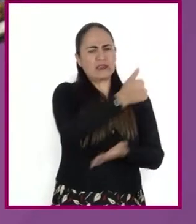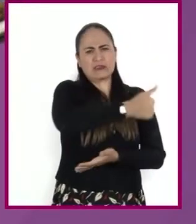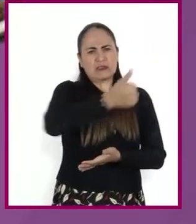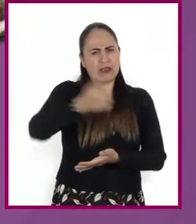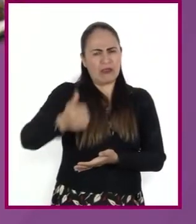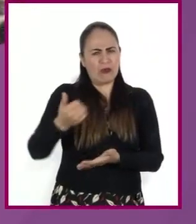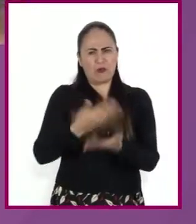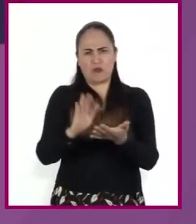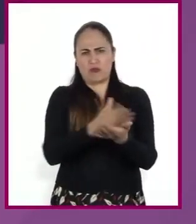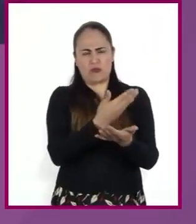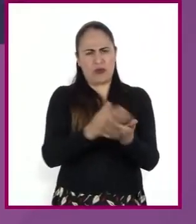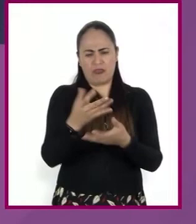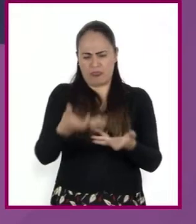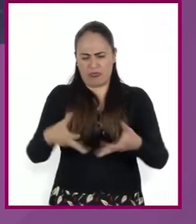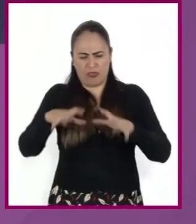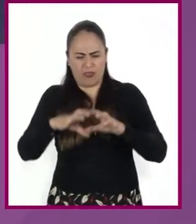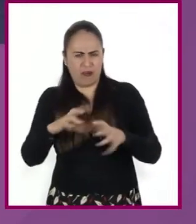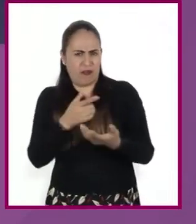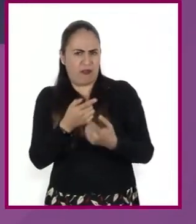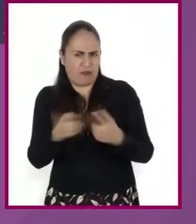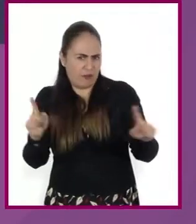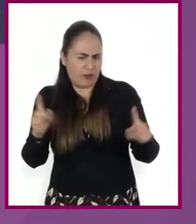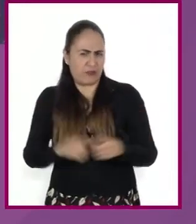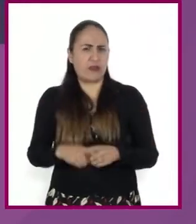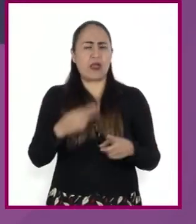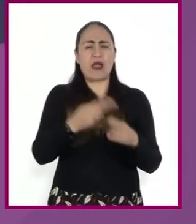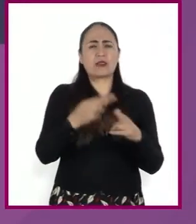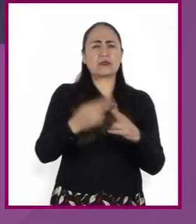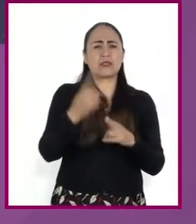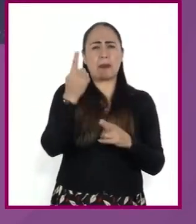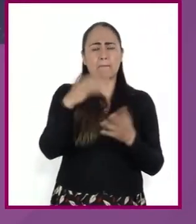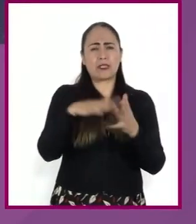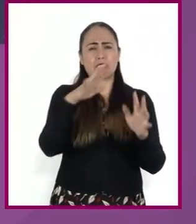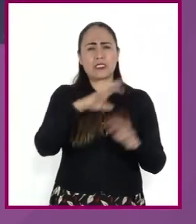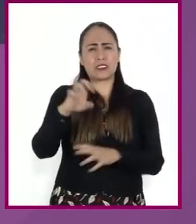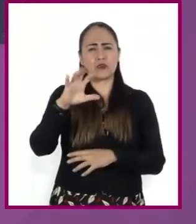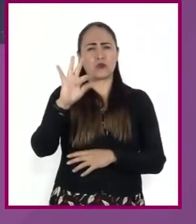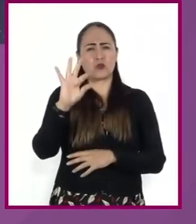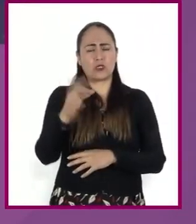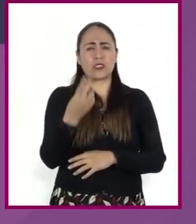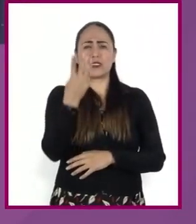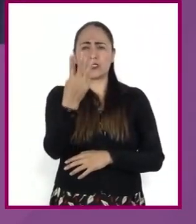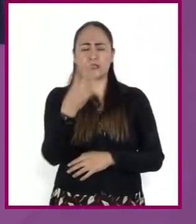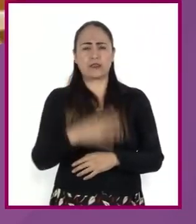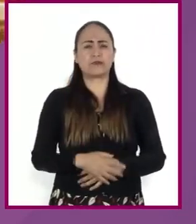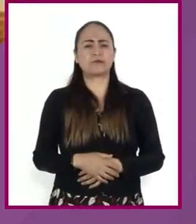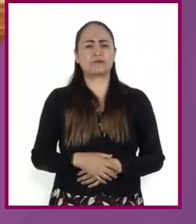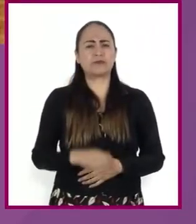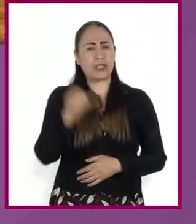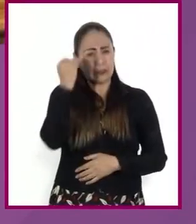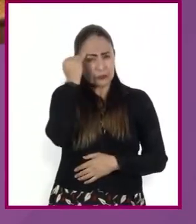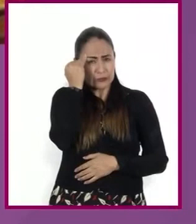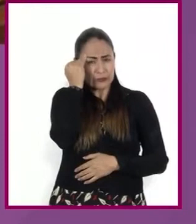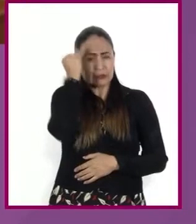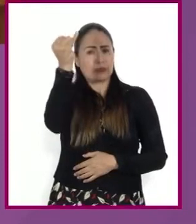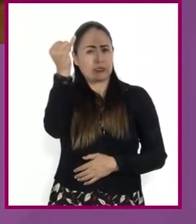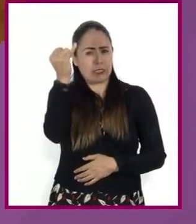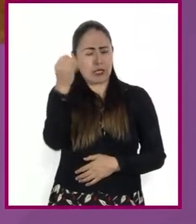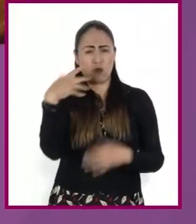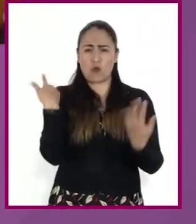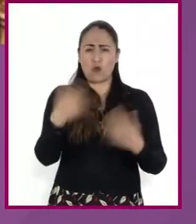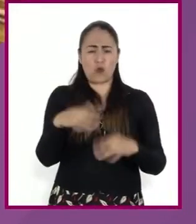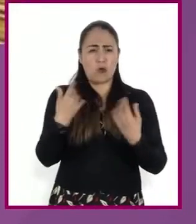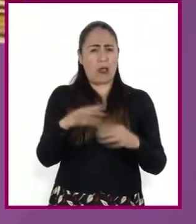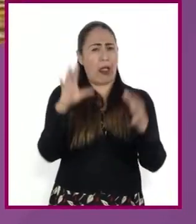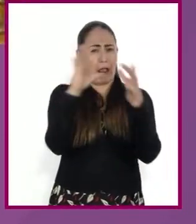distintas a las de la Tierra. Fue hasta el año de 1543 cuando se gestó la primera de varias